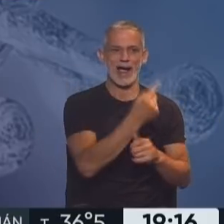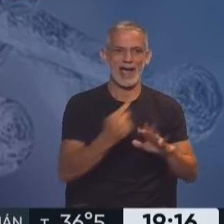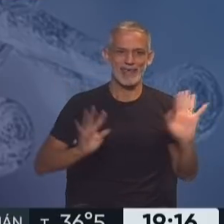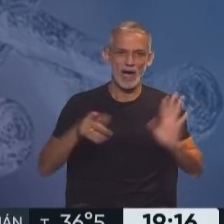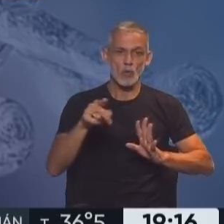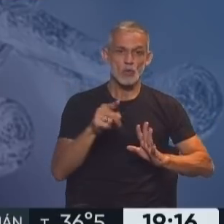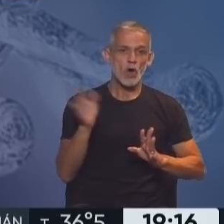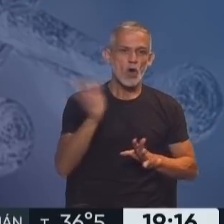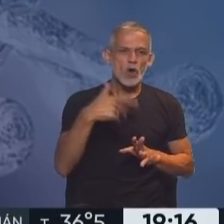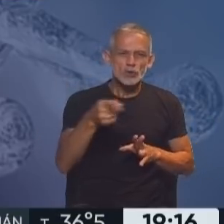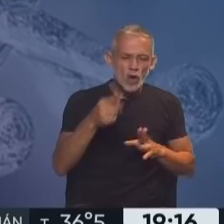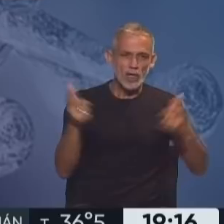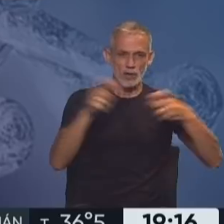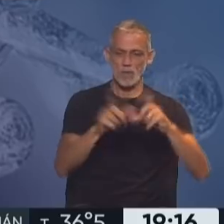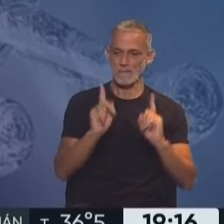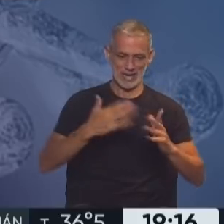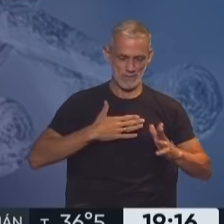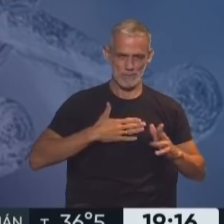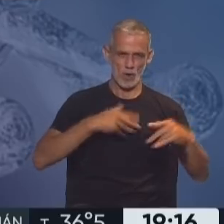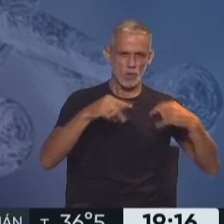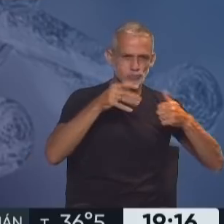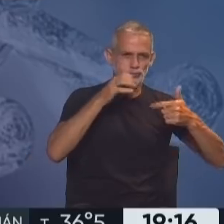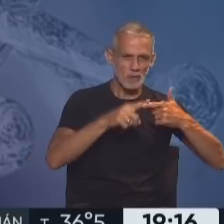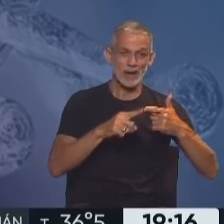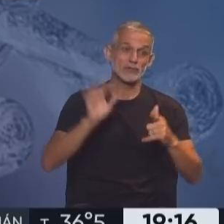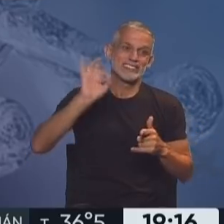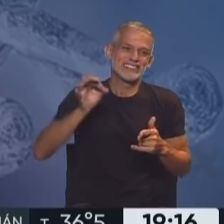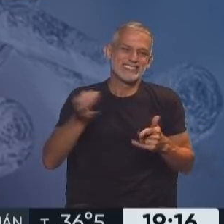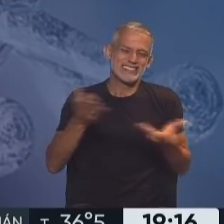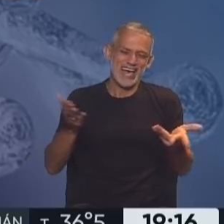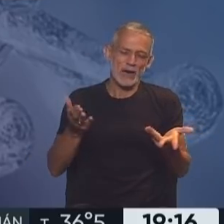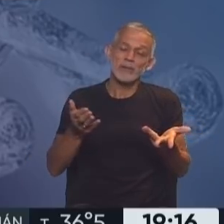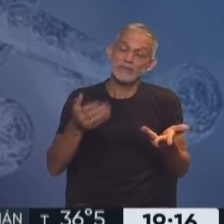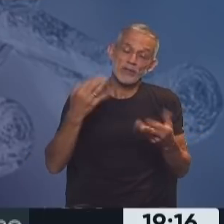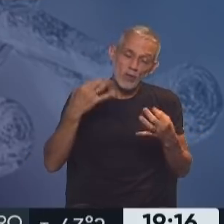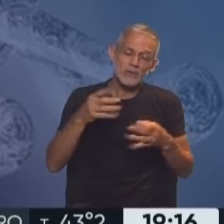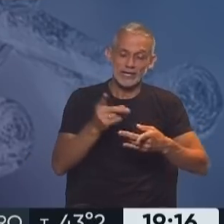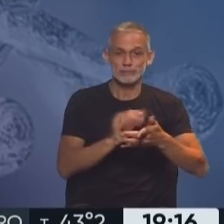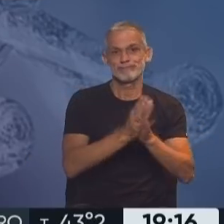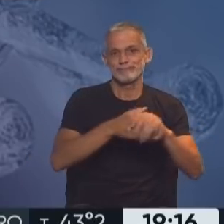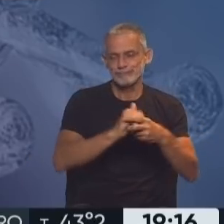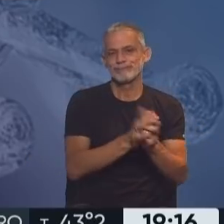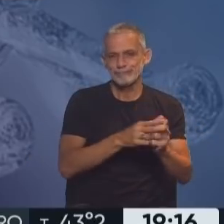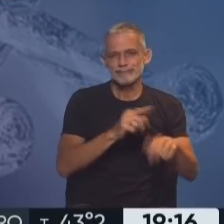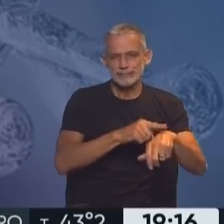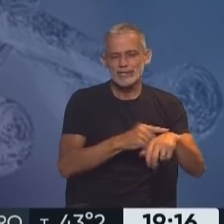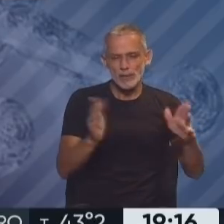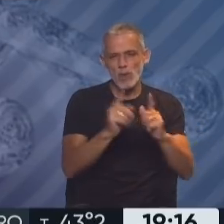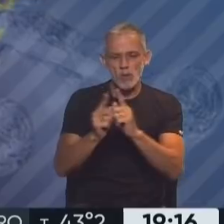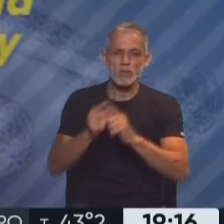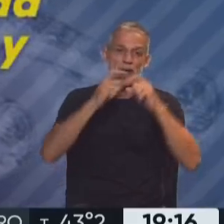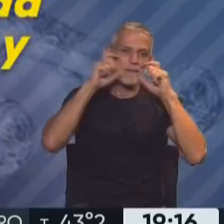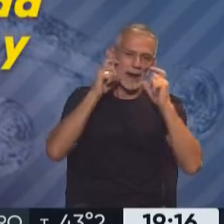durante toda la reunión, y la que ya se sabe, la que nos obliga a lavarnos las manos con frecuencia y al uso del